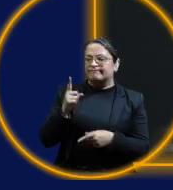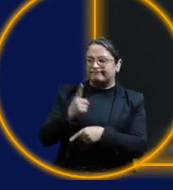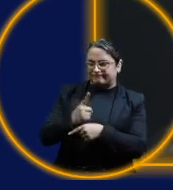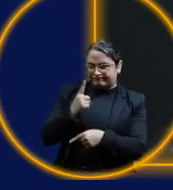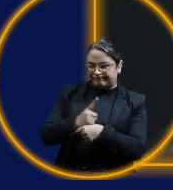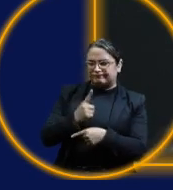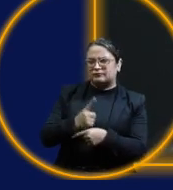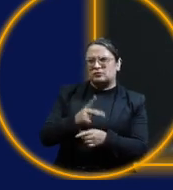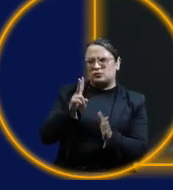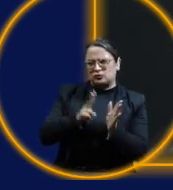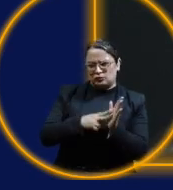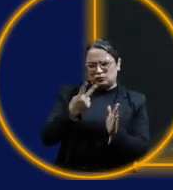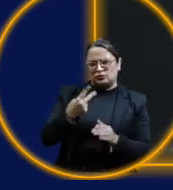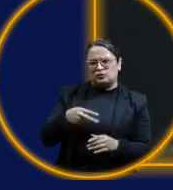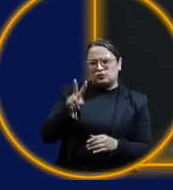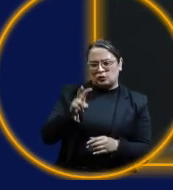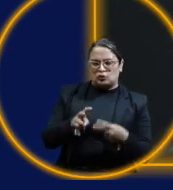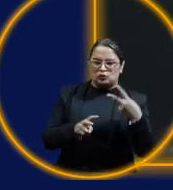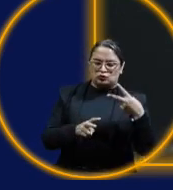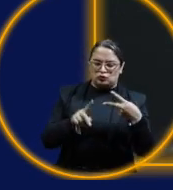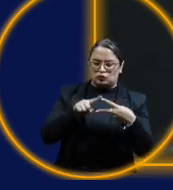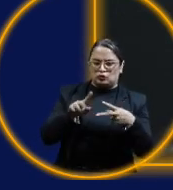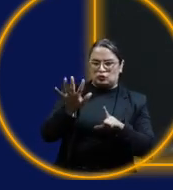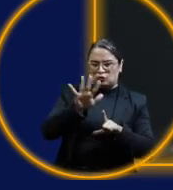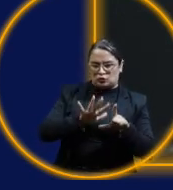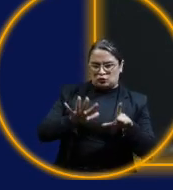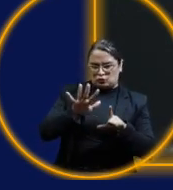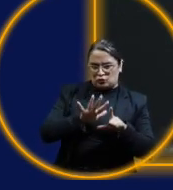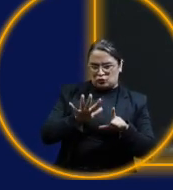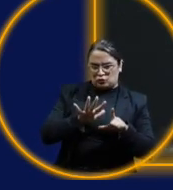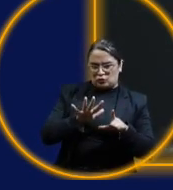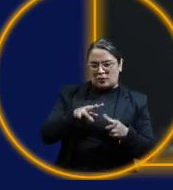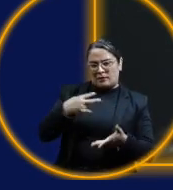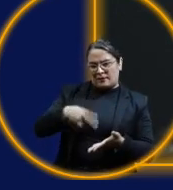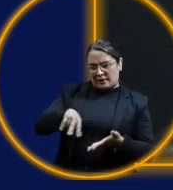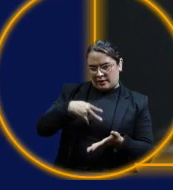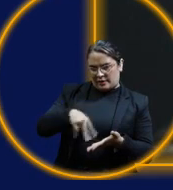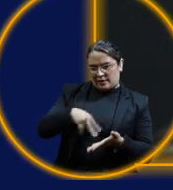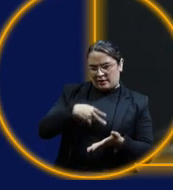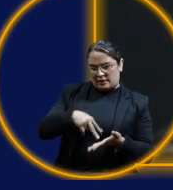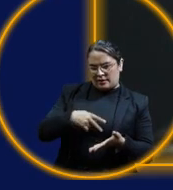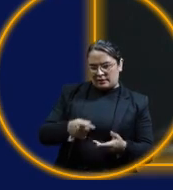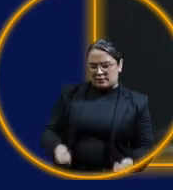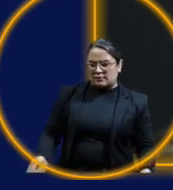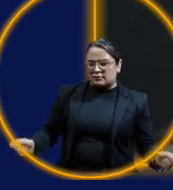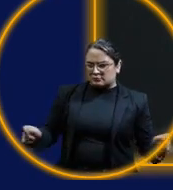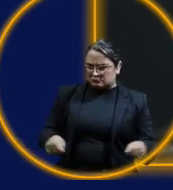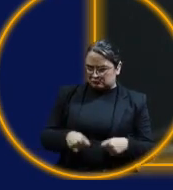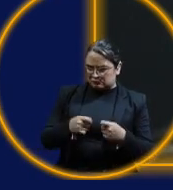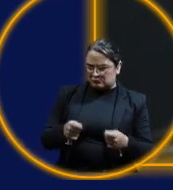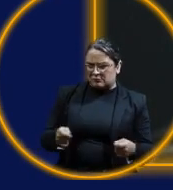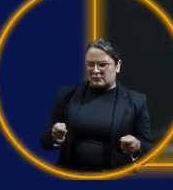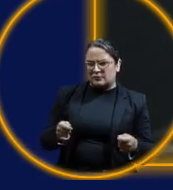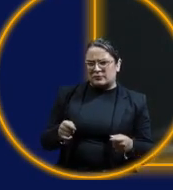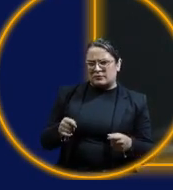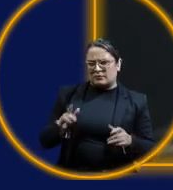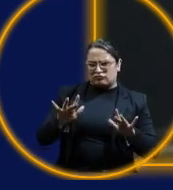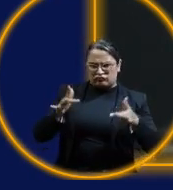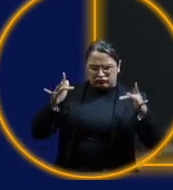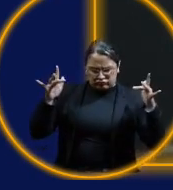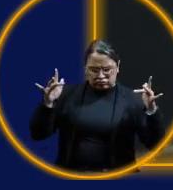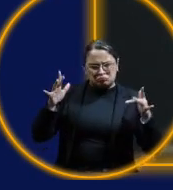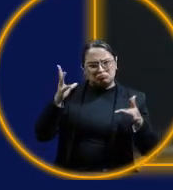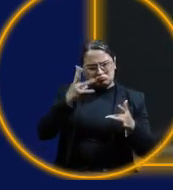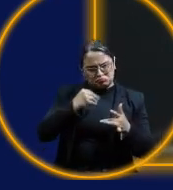2000 17 hice dos videos uno yo bailando en un traje de de plata fue bastante